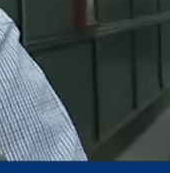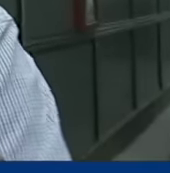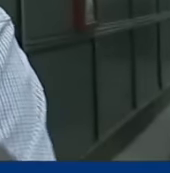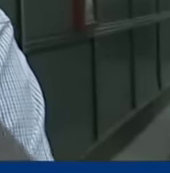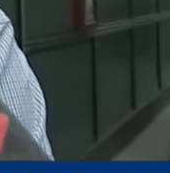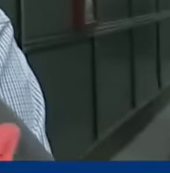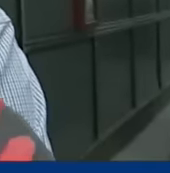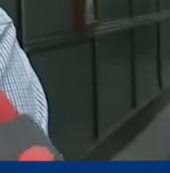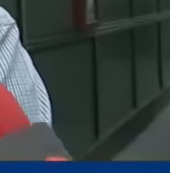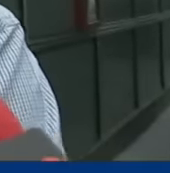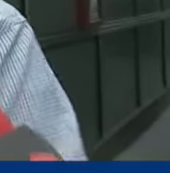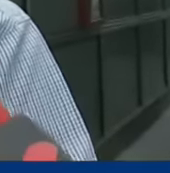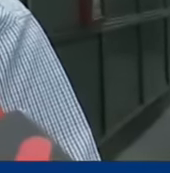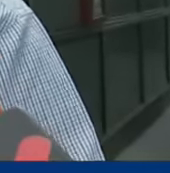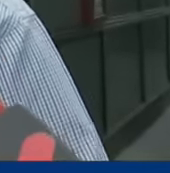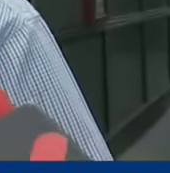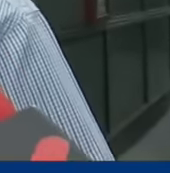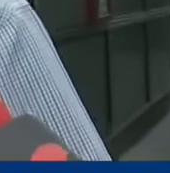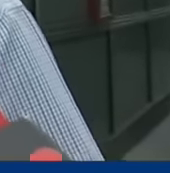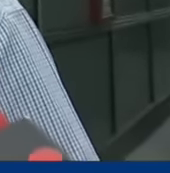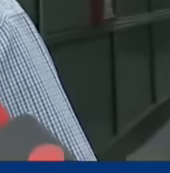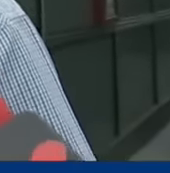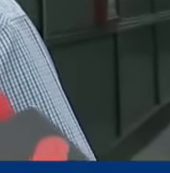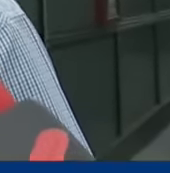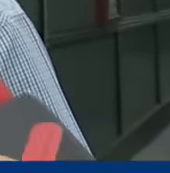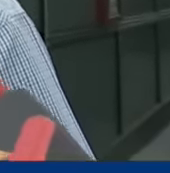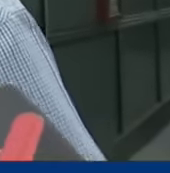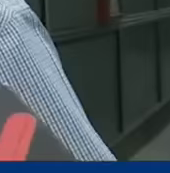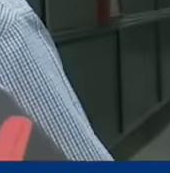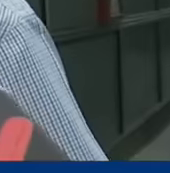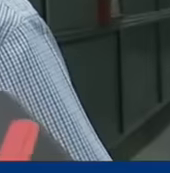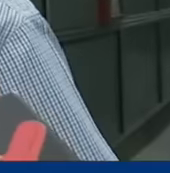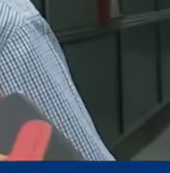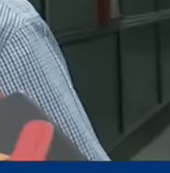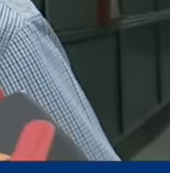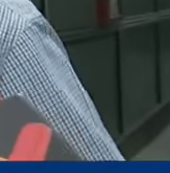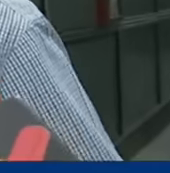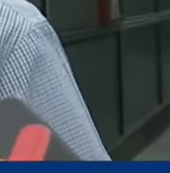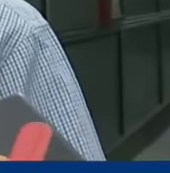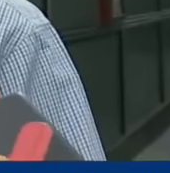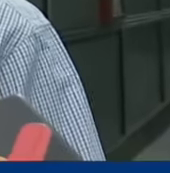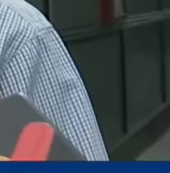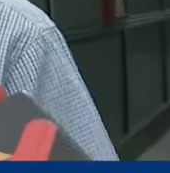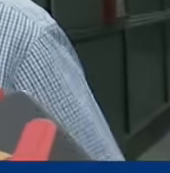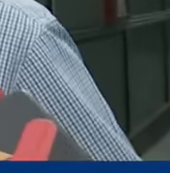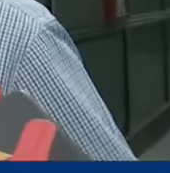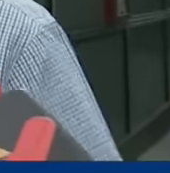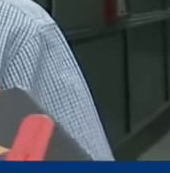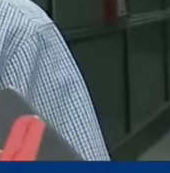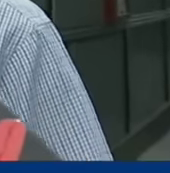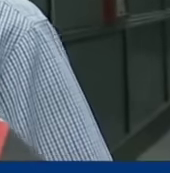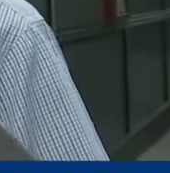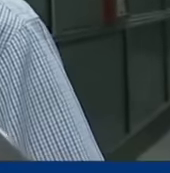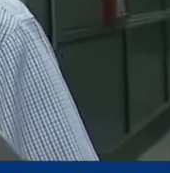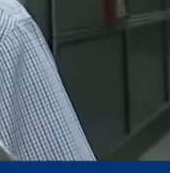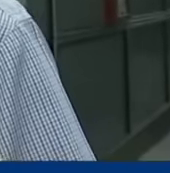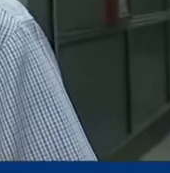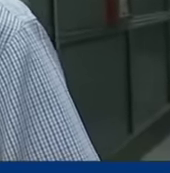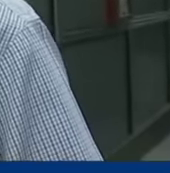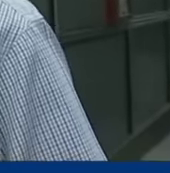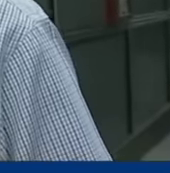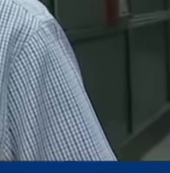un asunto de Brasil. Después, un 8 de enero, sorprendieron con un intento de golpe de Estado, asalto a los poderes